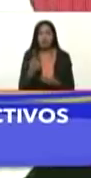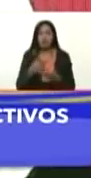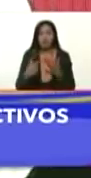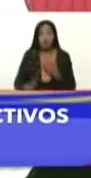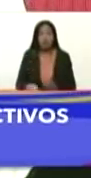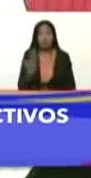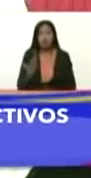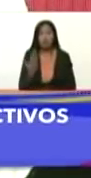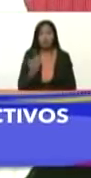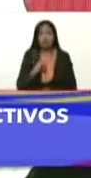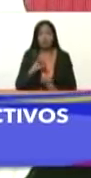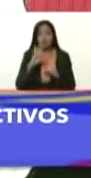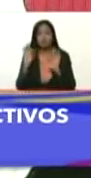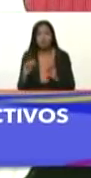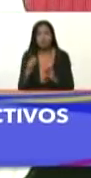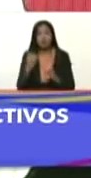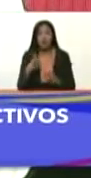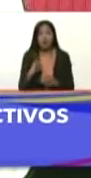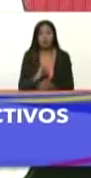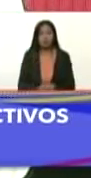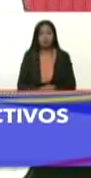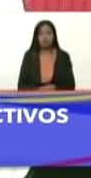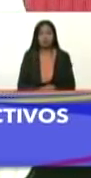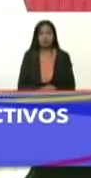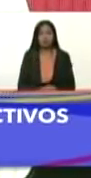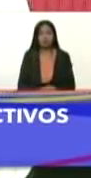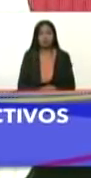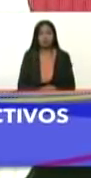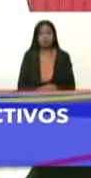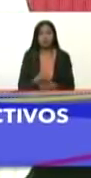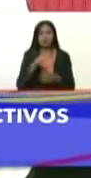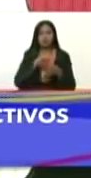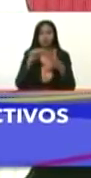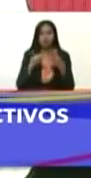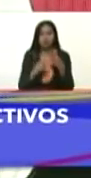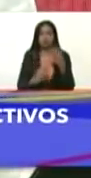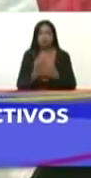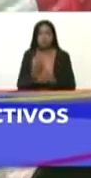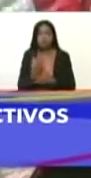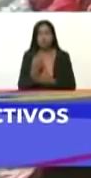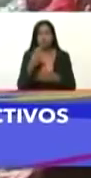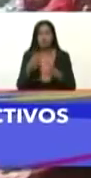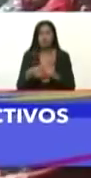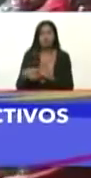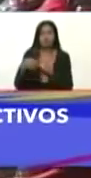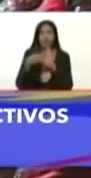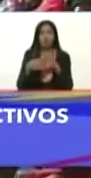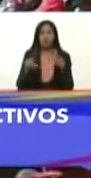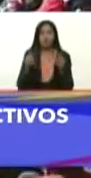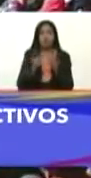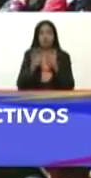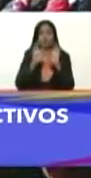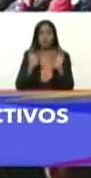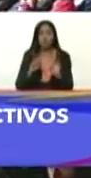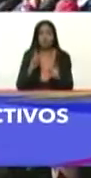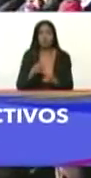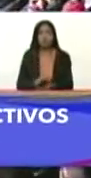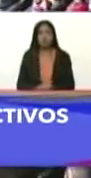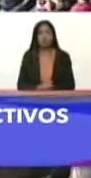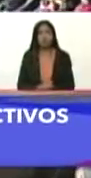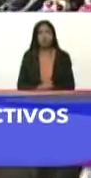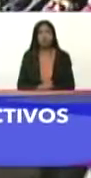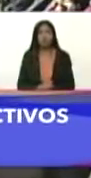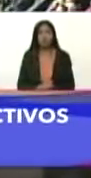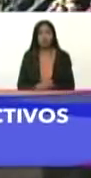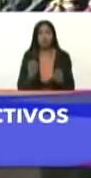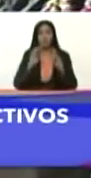importante. Y hay que, digamos, como tres elementos fundamentales que están articulados. El modelo de